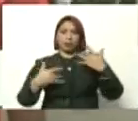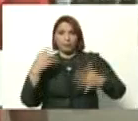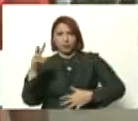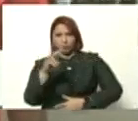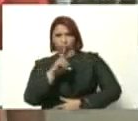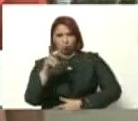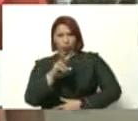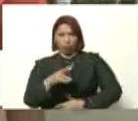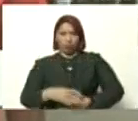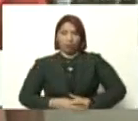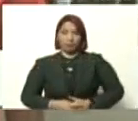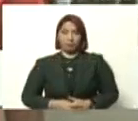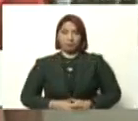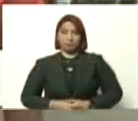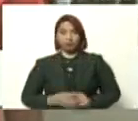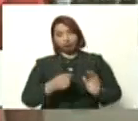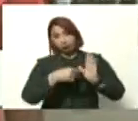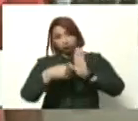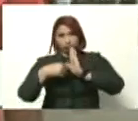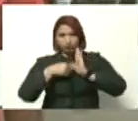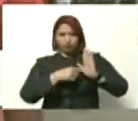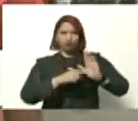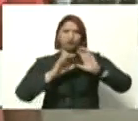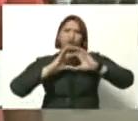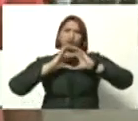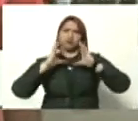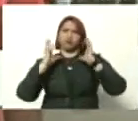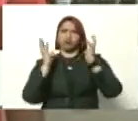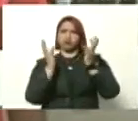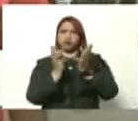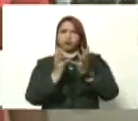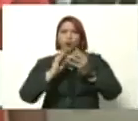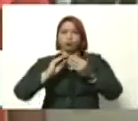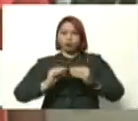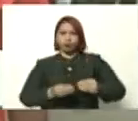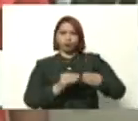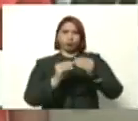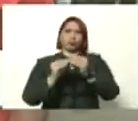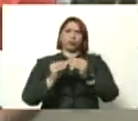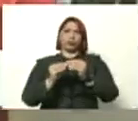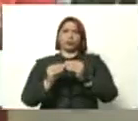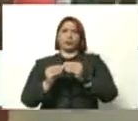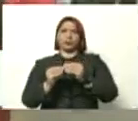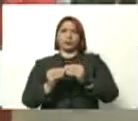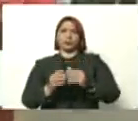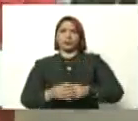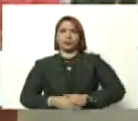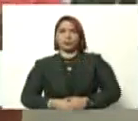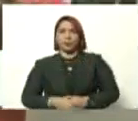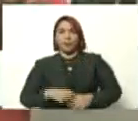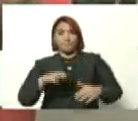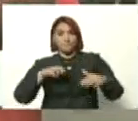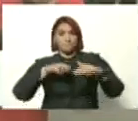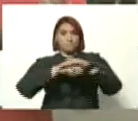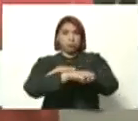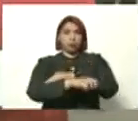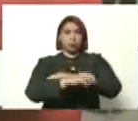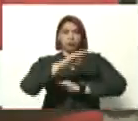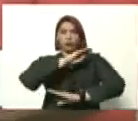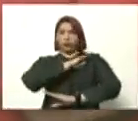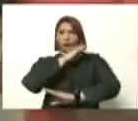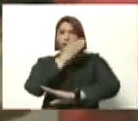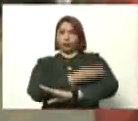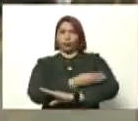alguna, es ejemplo en el mundo en reconstrucción y reparación de vagones para